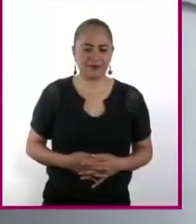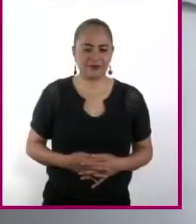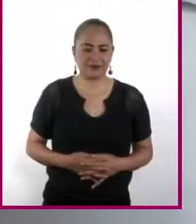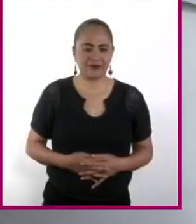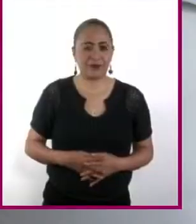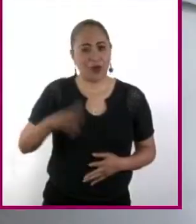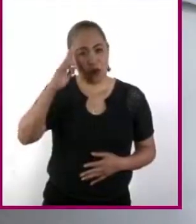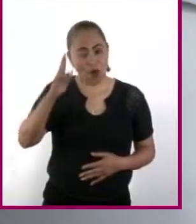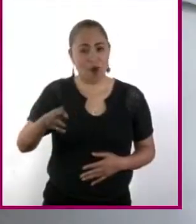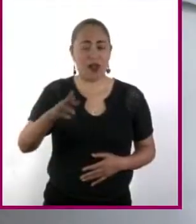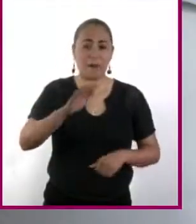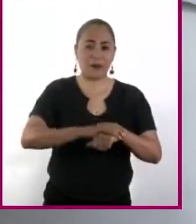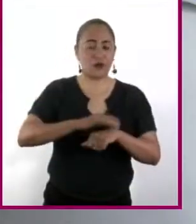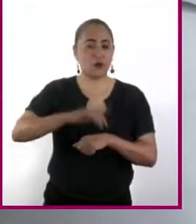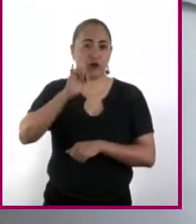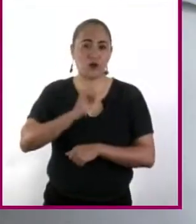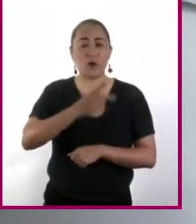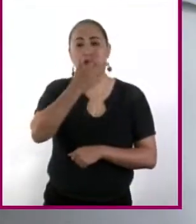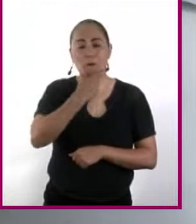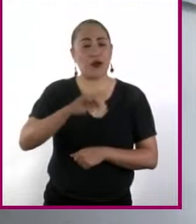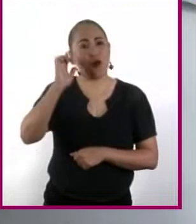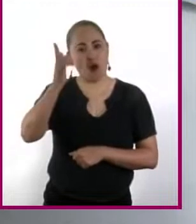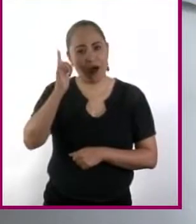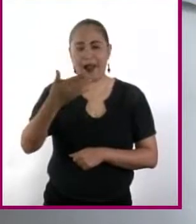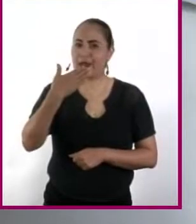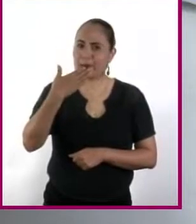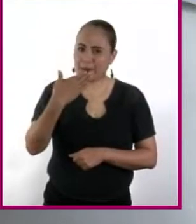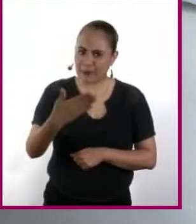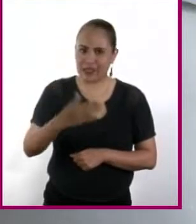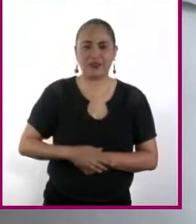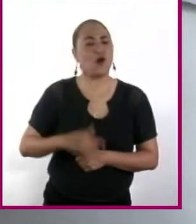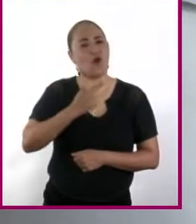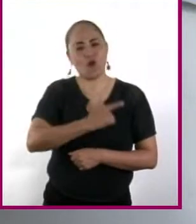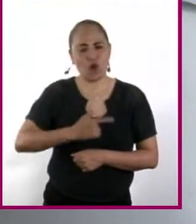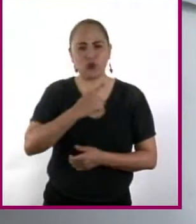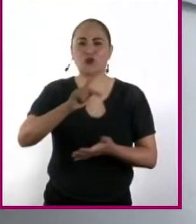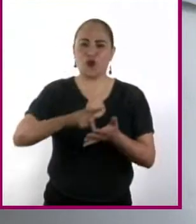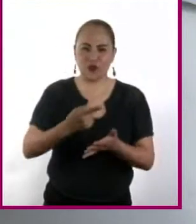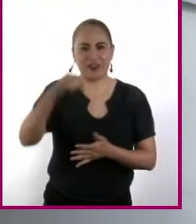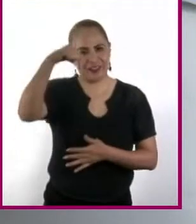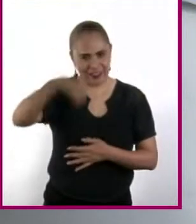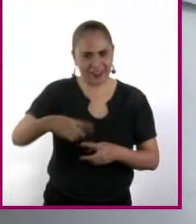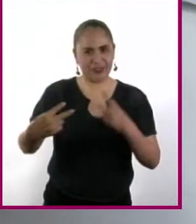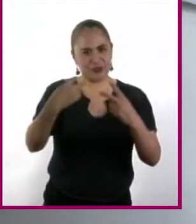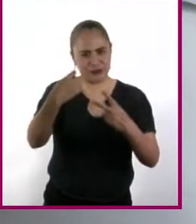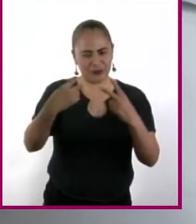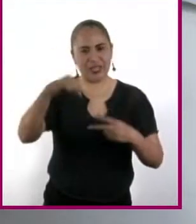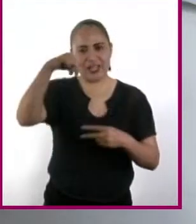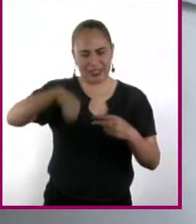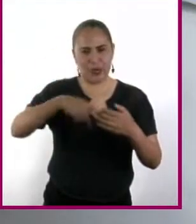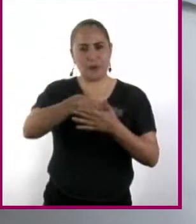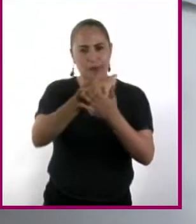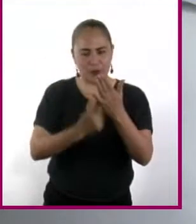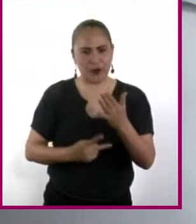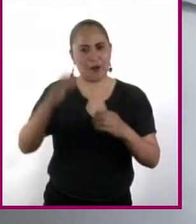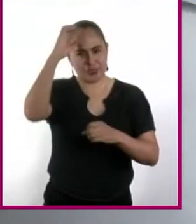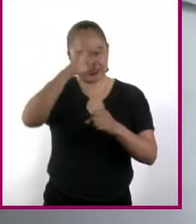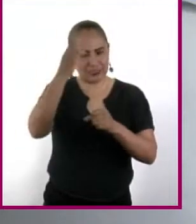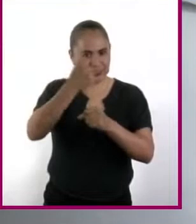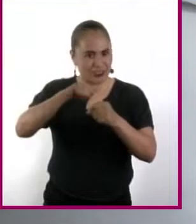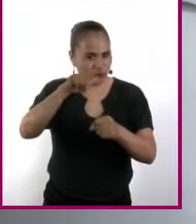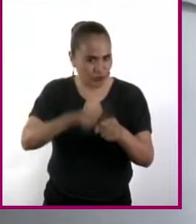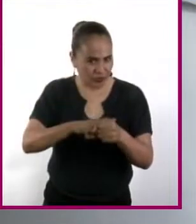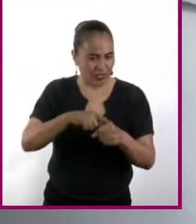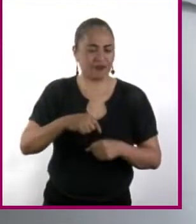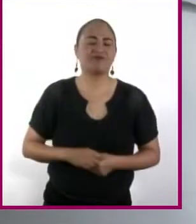amigos y amigas, esperemos que se encuentren muy bien. Nos da mucho gusto que nos acompañen en una nueva emisión de nuestro programa de Ciencias Sociales.